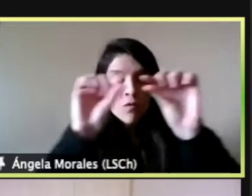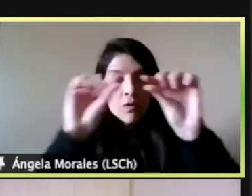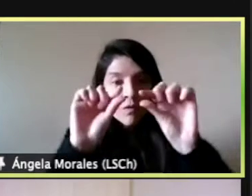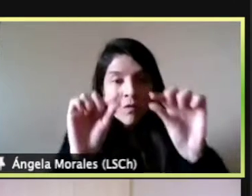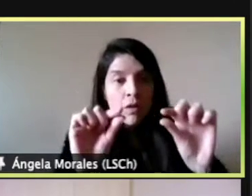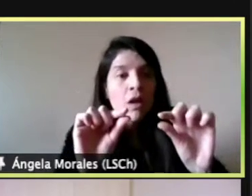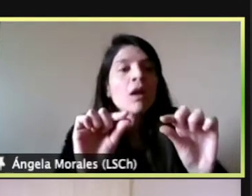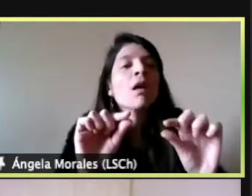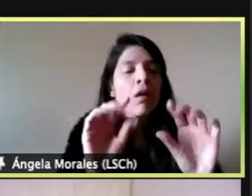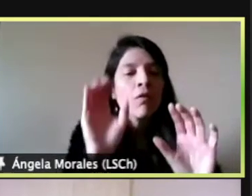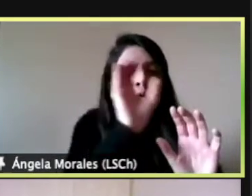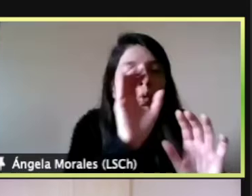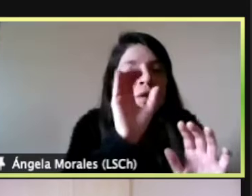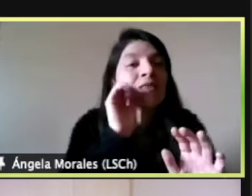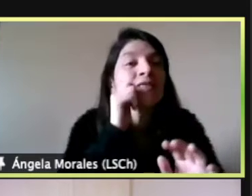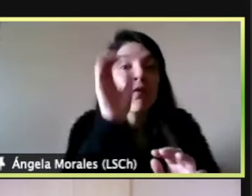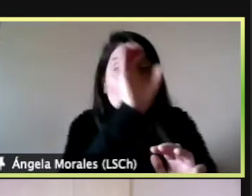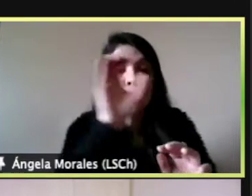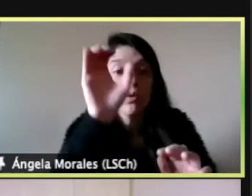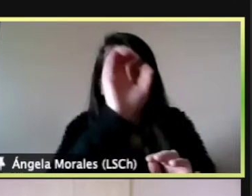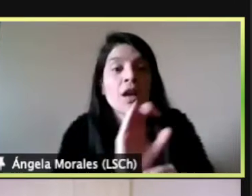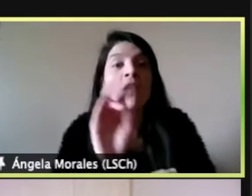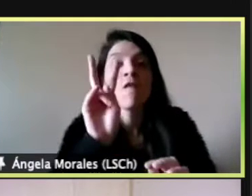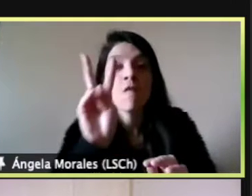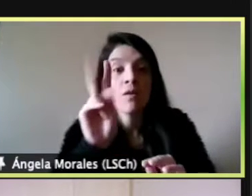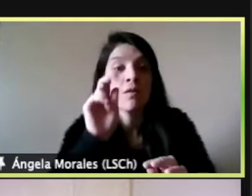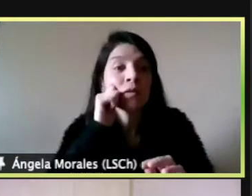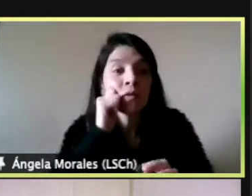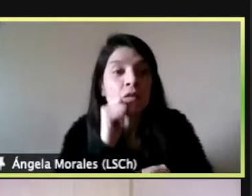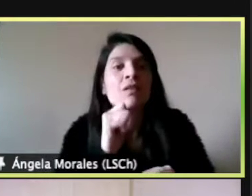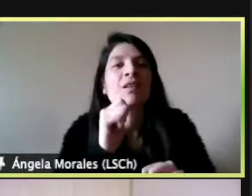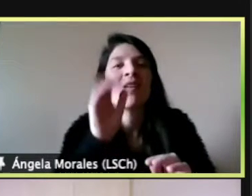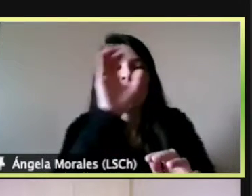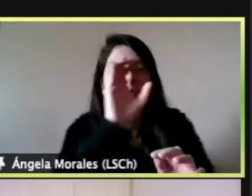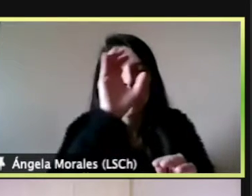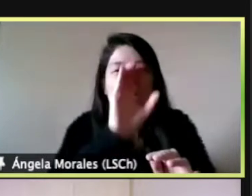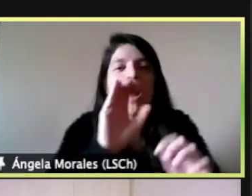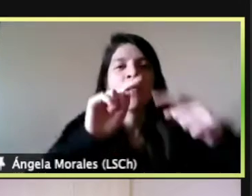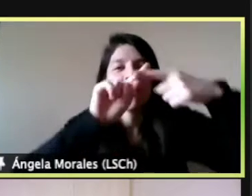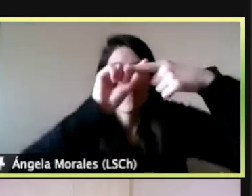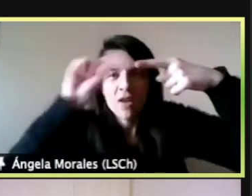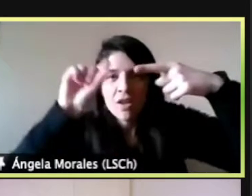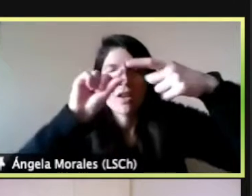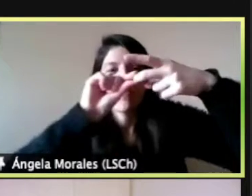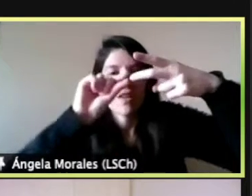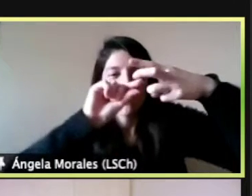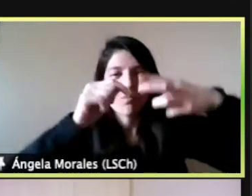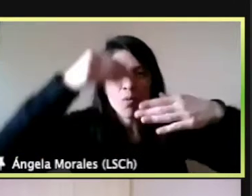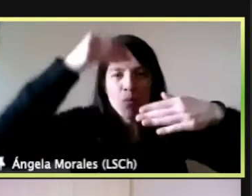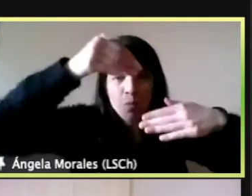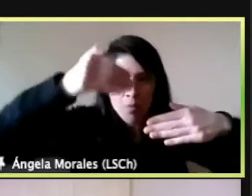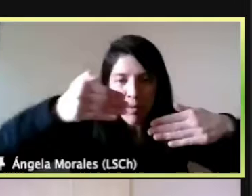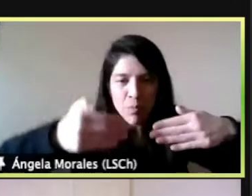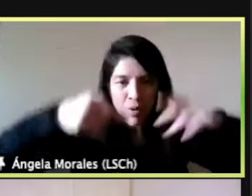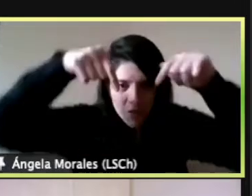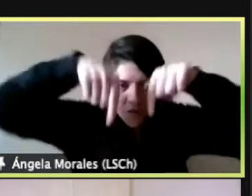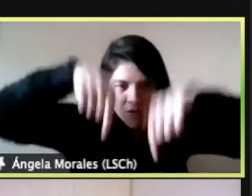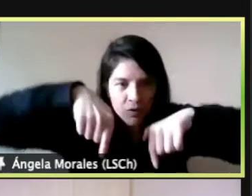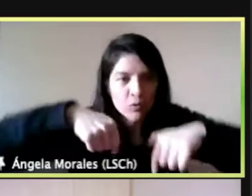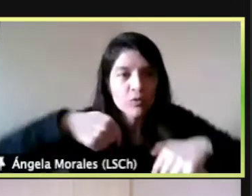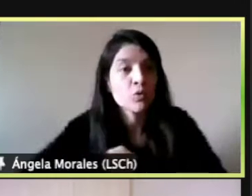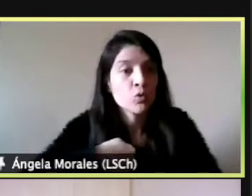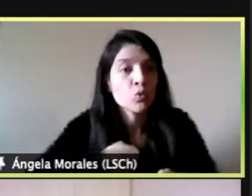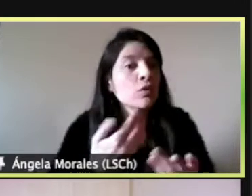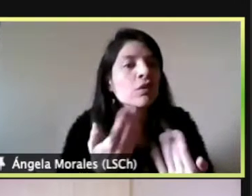buscar B. Voy a buscar en cada una de las filas. Para eso, yo lo que voy a recuperar acá va a ser el